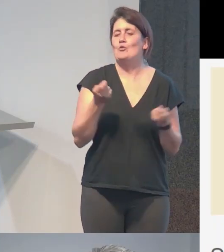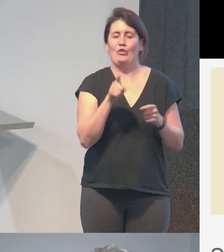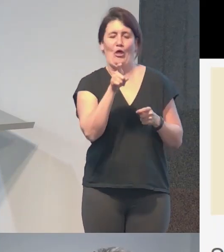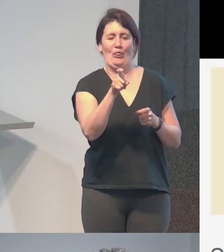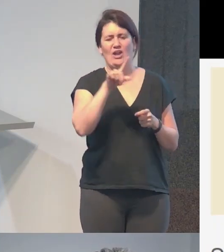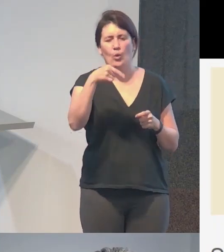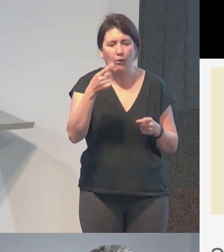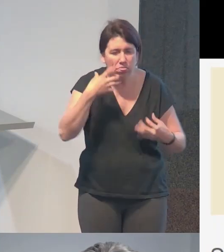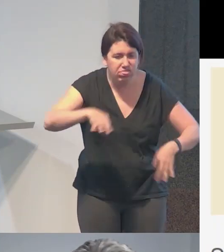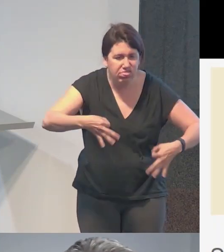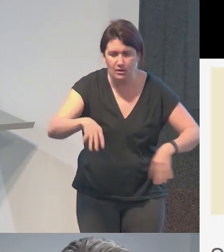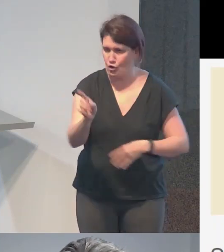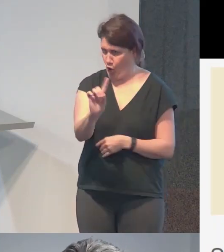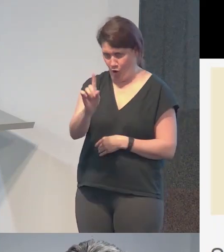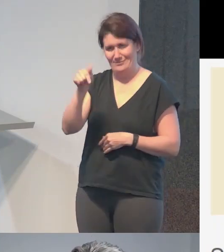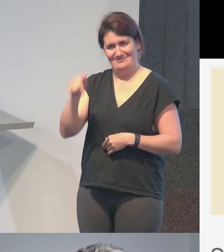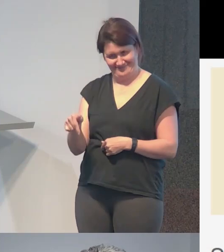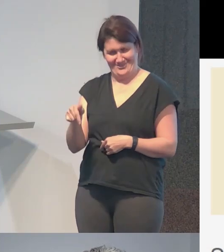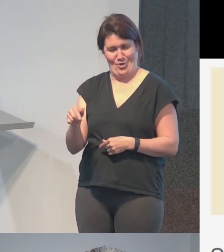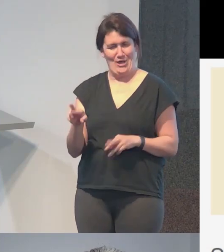Internet que luego pinchas y no hay nada.